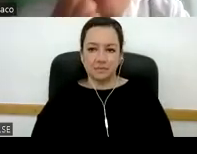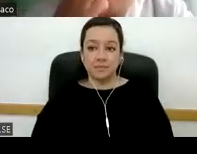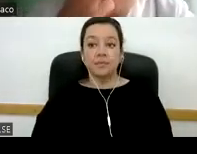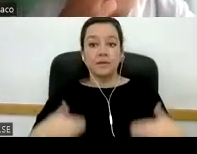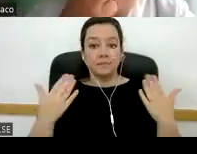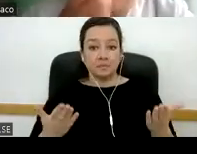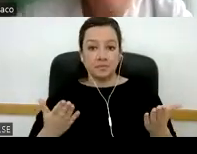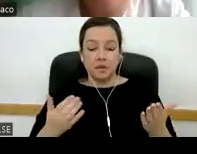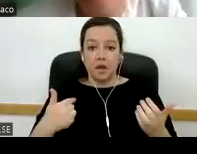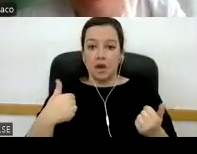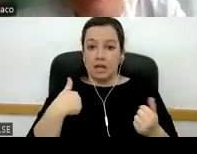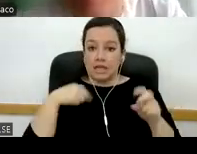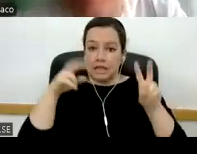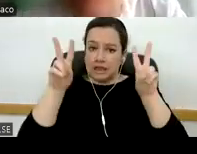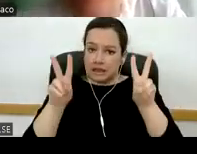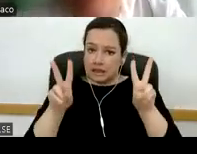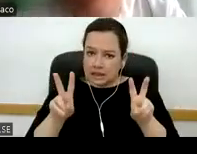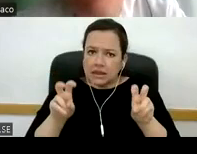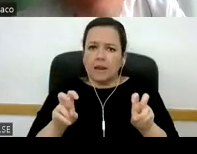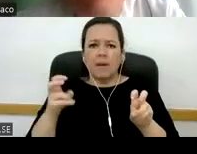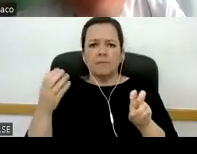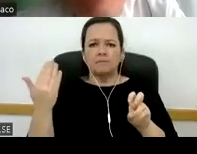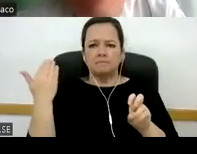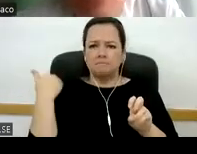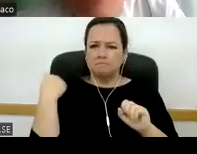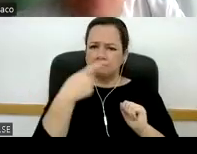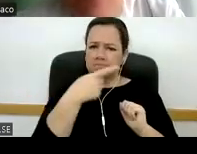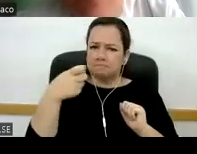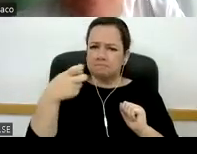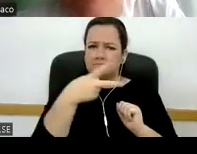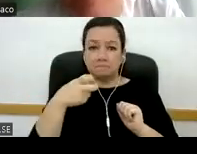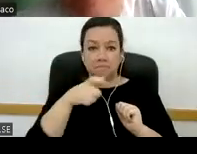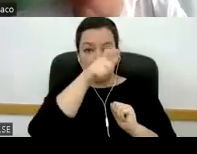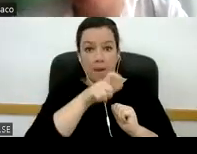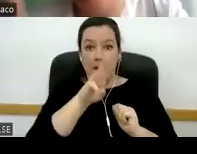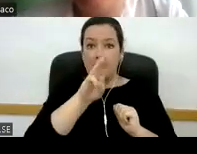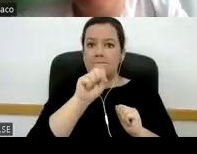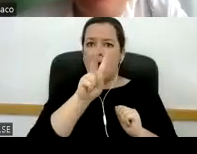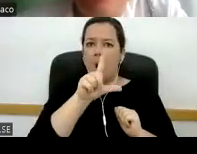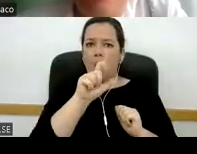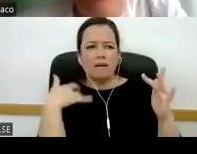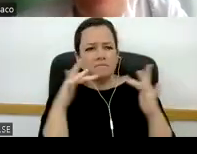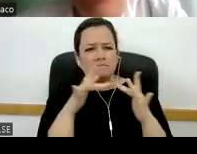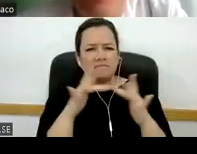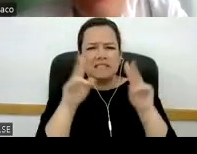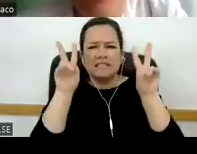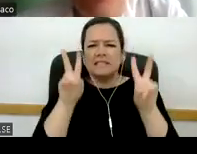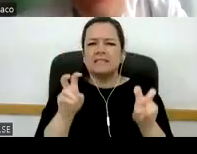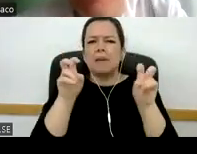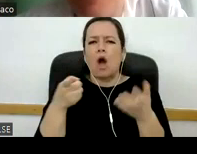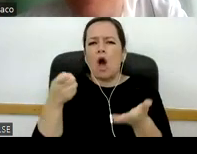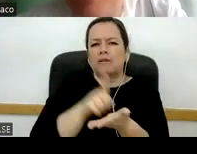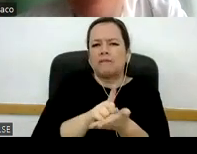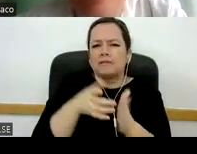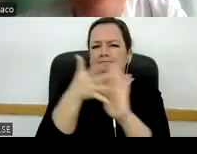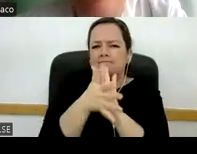Nada, cuando bueno, nos planteamos hace un par de semanas con Paula qué tema podíamos retomar o qué tema podíamos